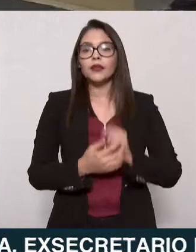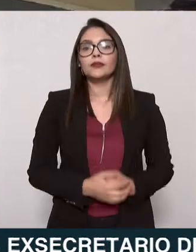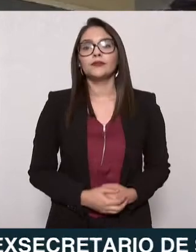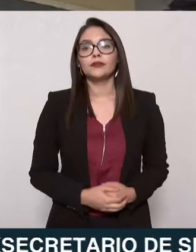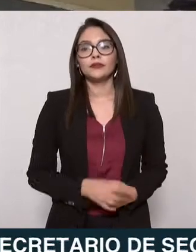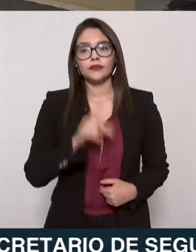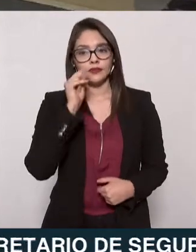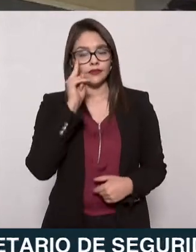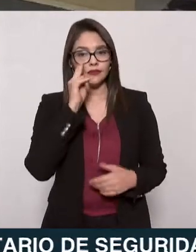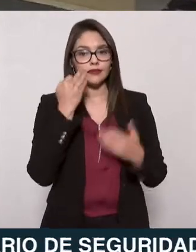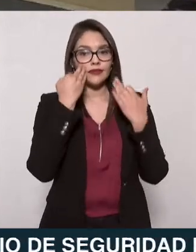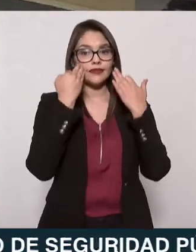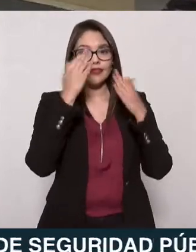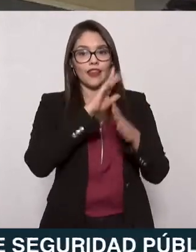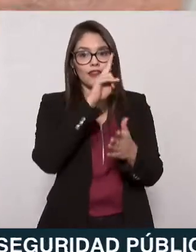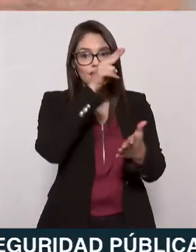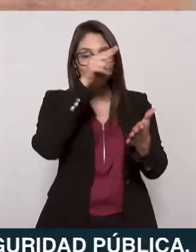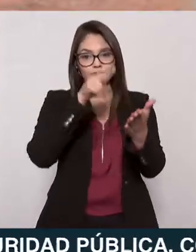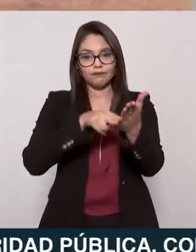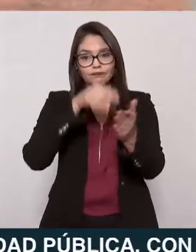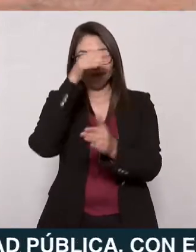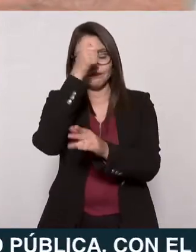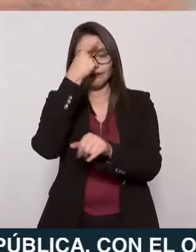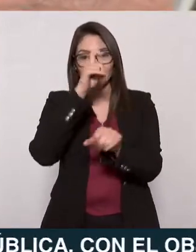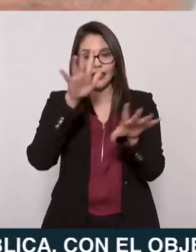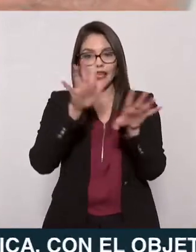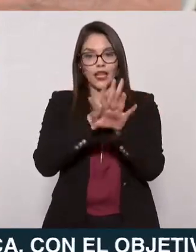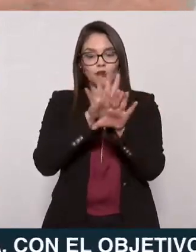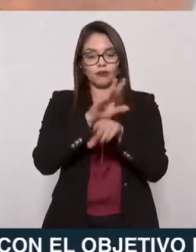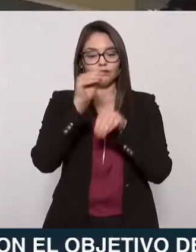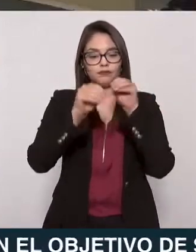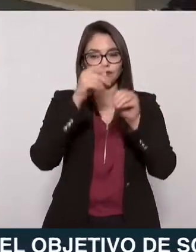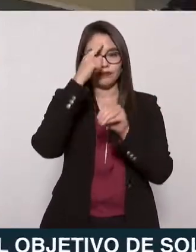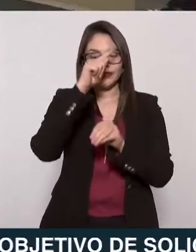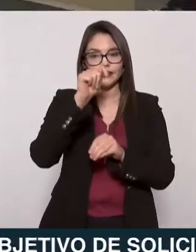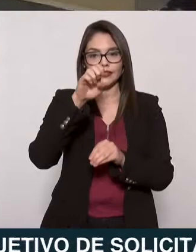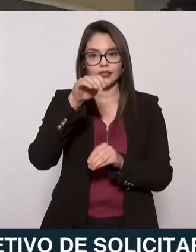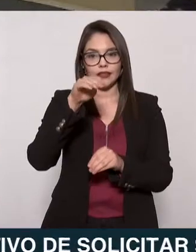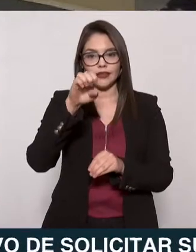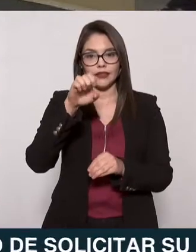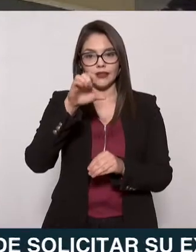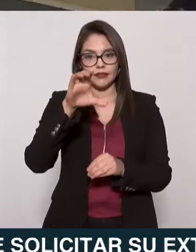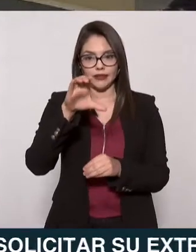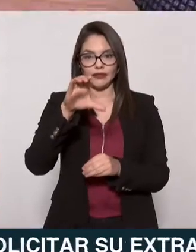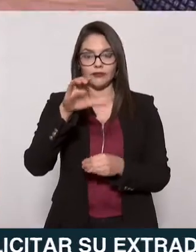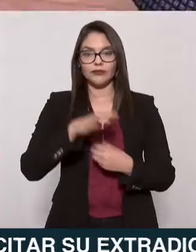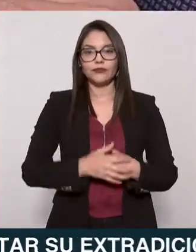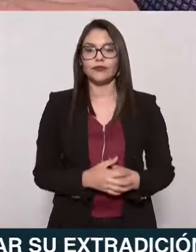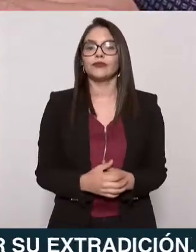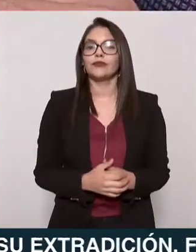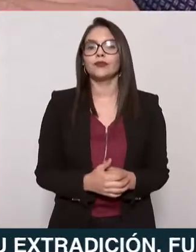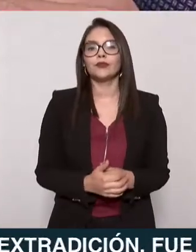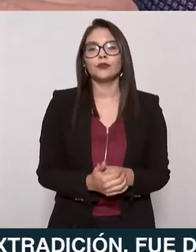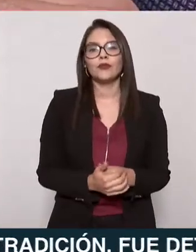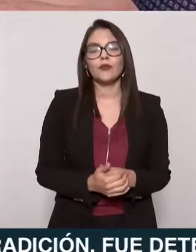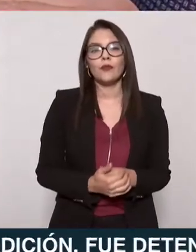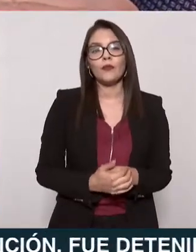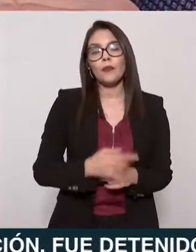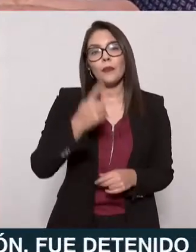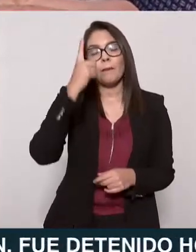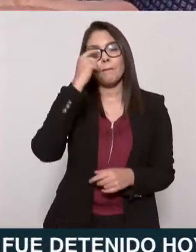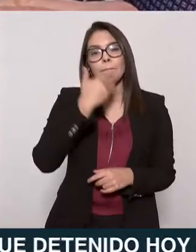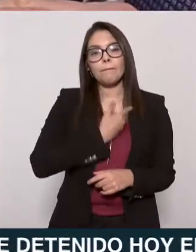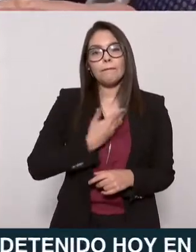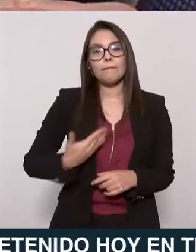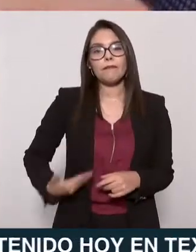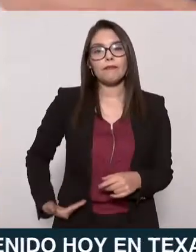Tras atestiguar la firma del protocolo modificatorio del Tratado Comercial entre México, Estados Unidos y Canadá, el presidente Andrés Manuel